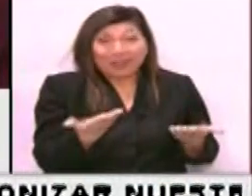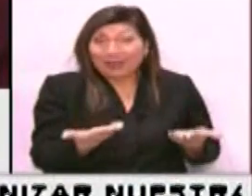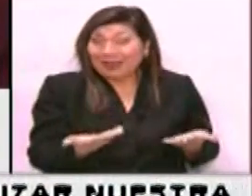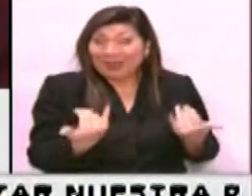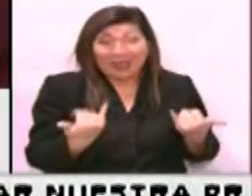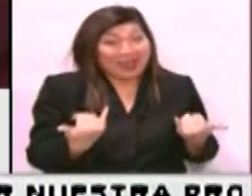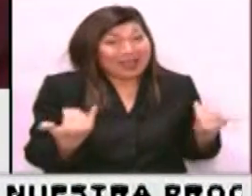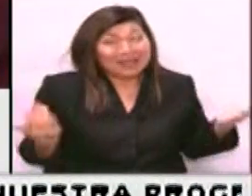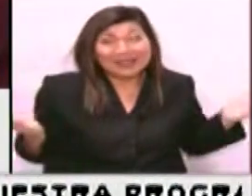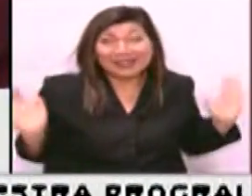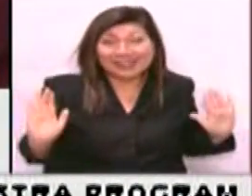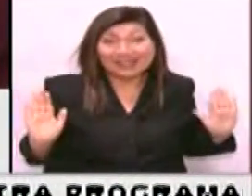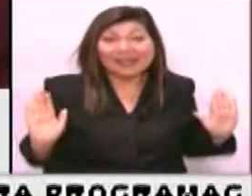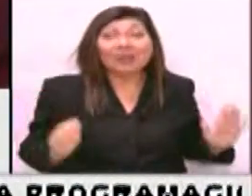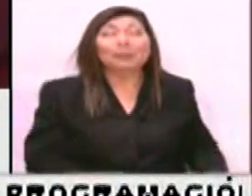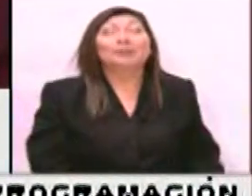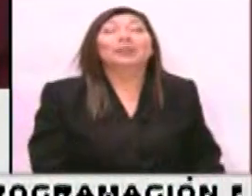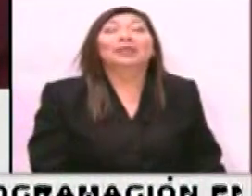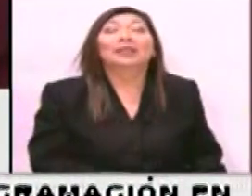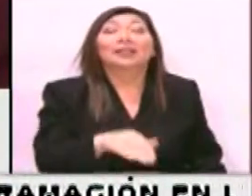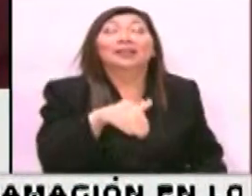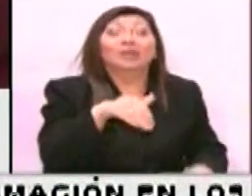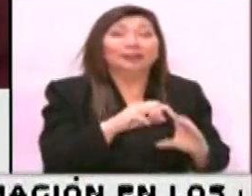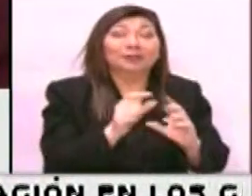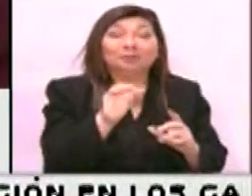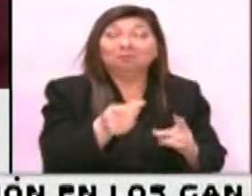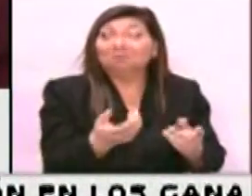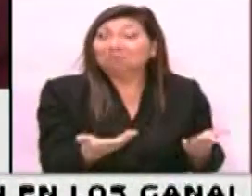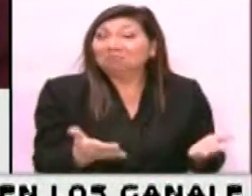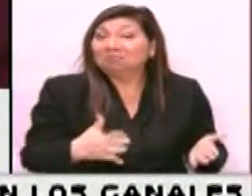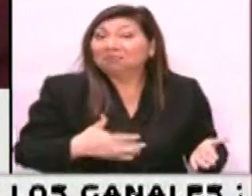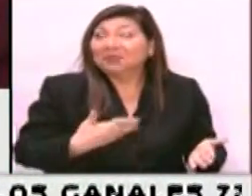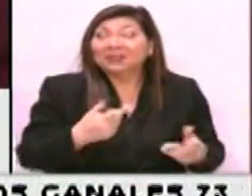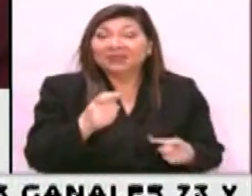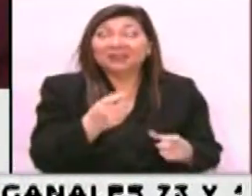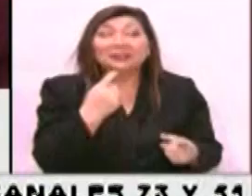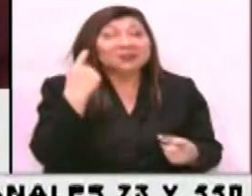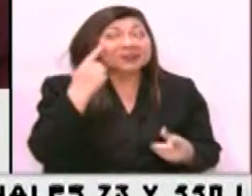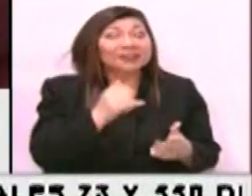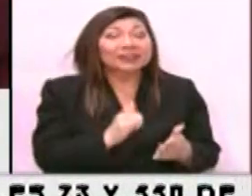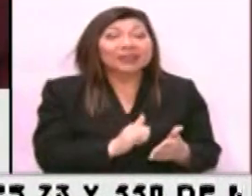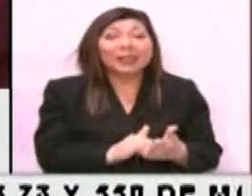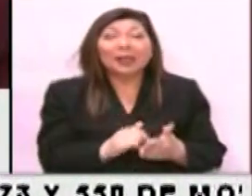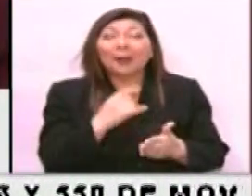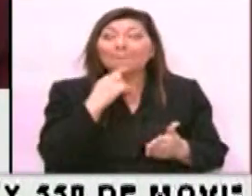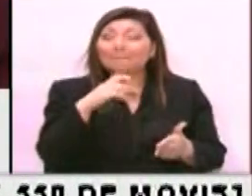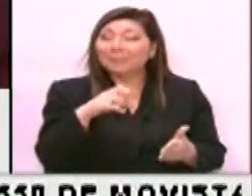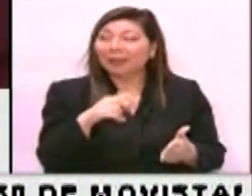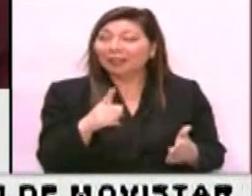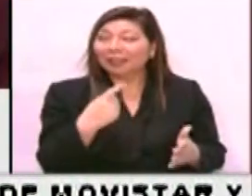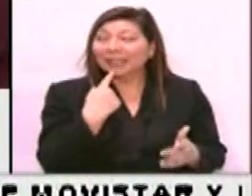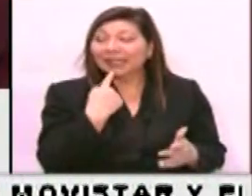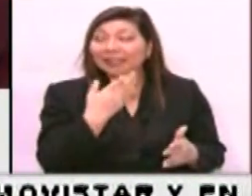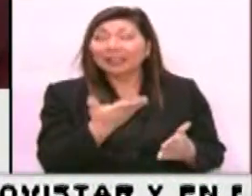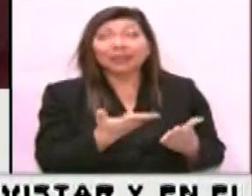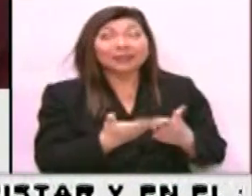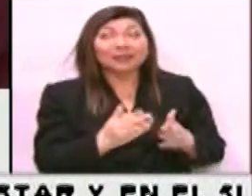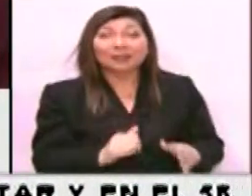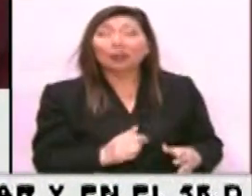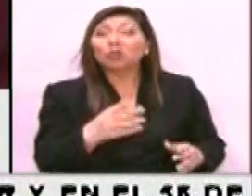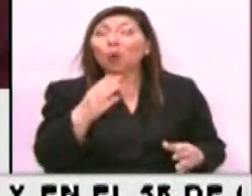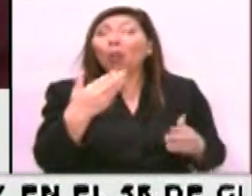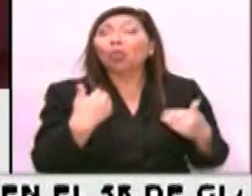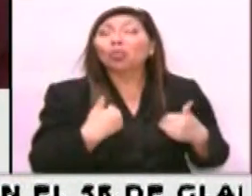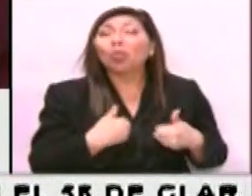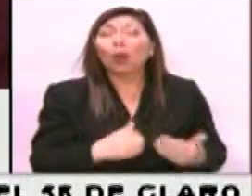eso fueron elegidos parlamentarios, porque posiblemente la gente ha pensado: Pedro López, mira, tiene estudios de